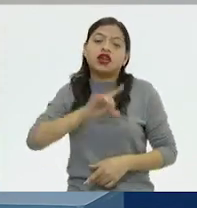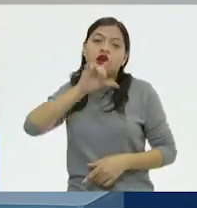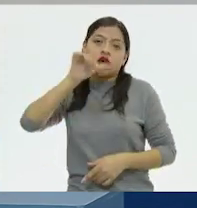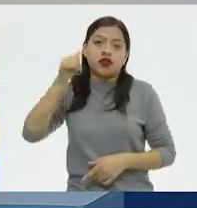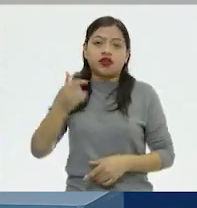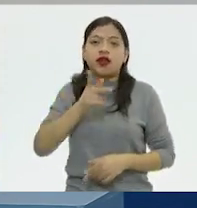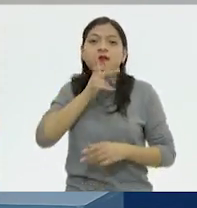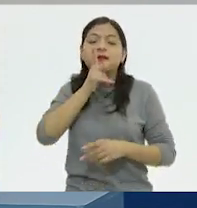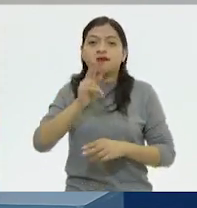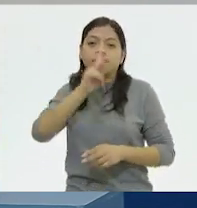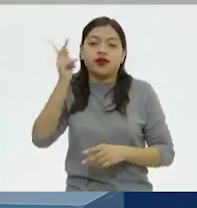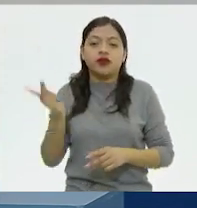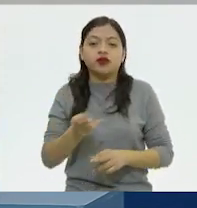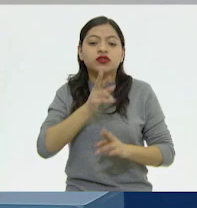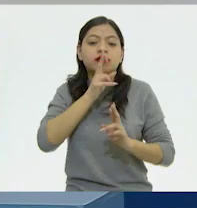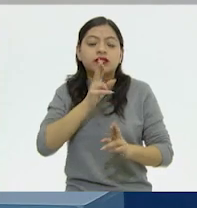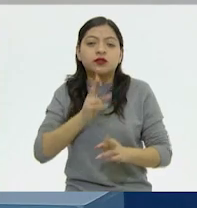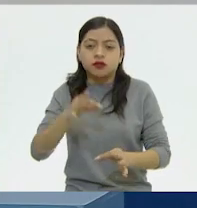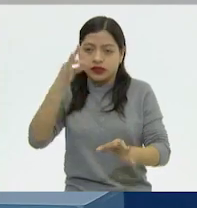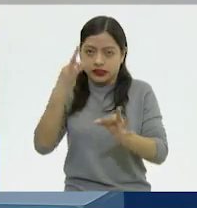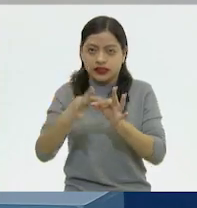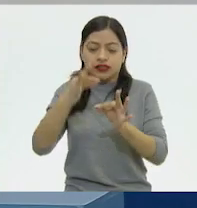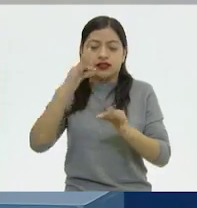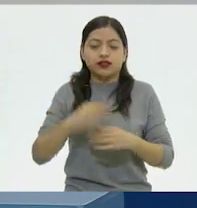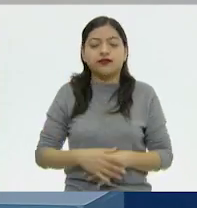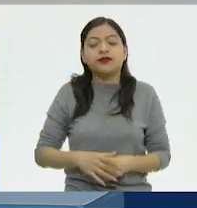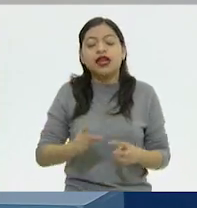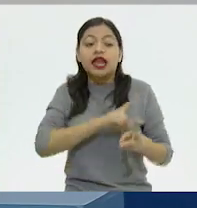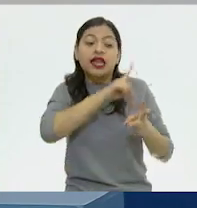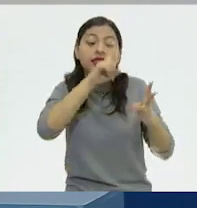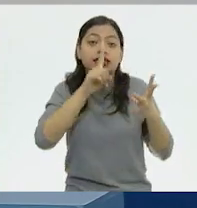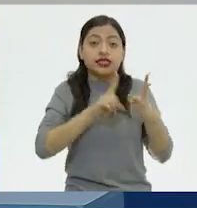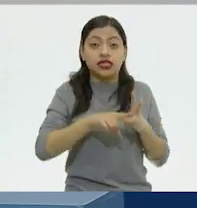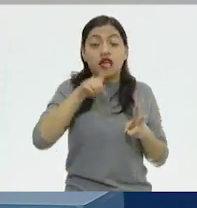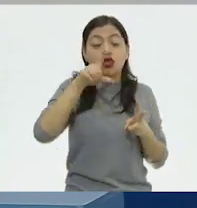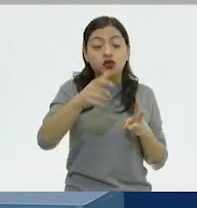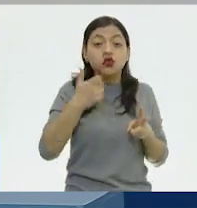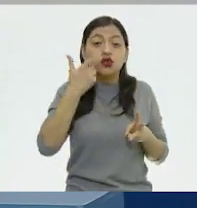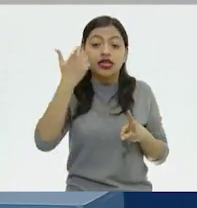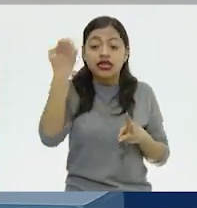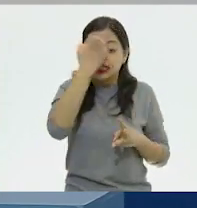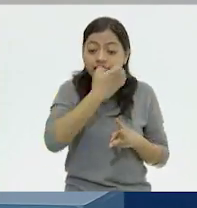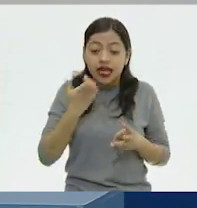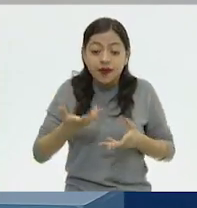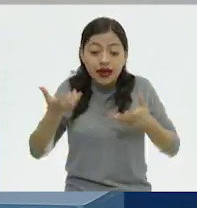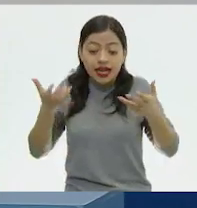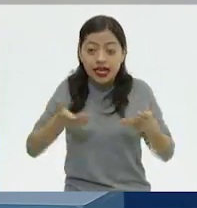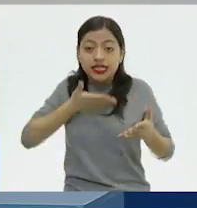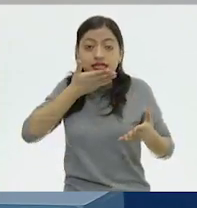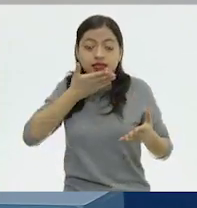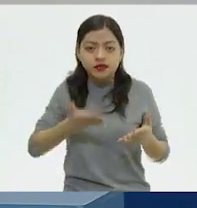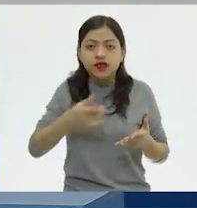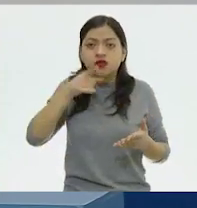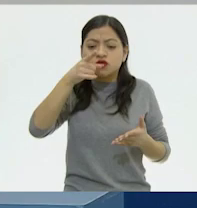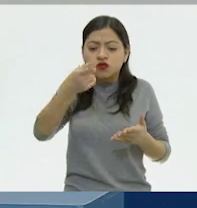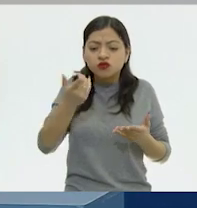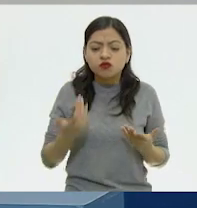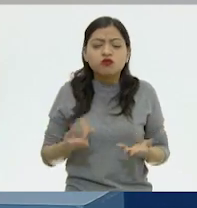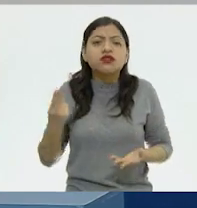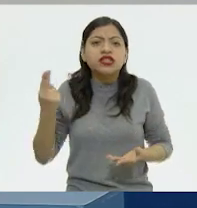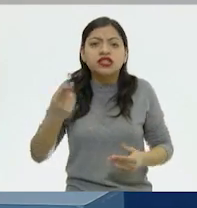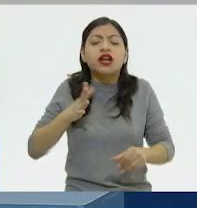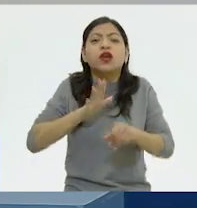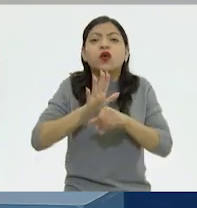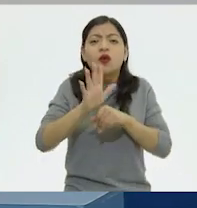La tercera: ¿qué aspectos debemos tomar en cuenta para poder resolver un examen de buena forma? La